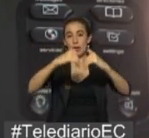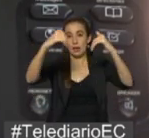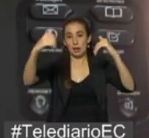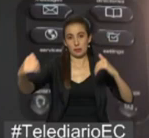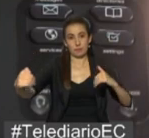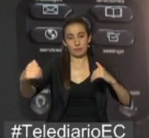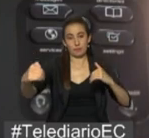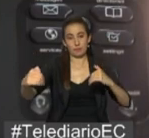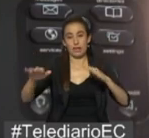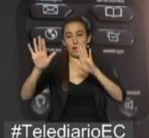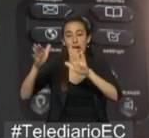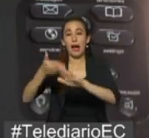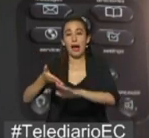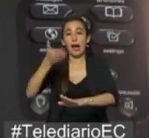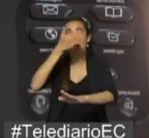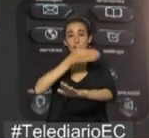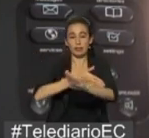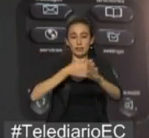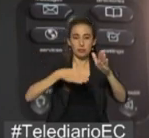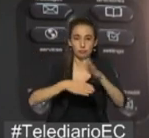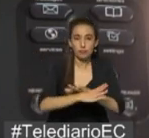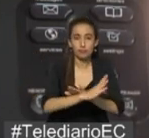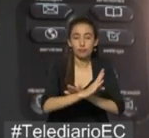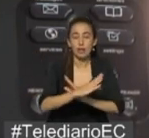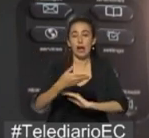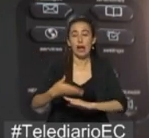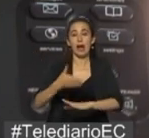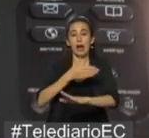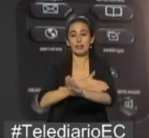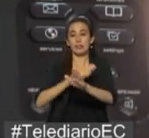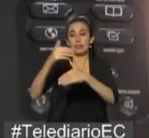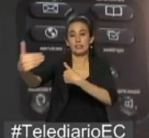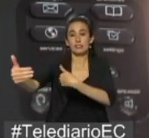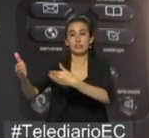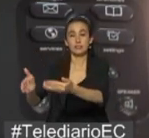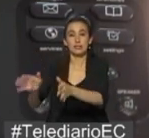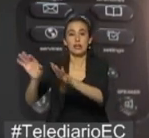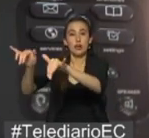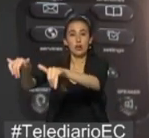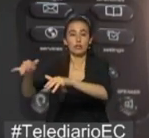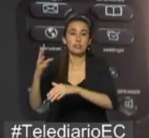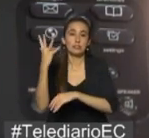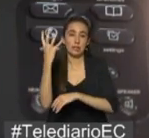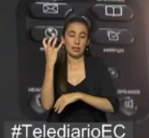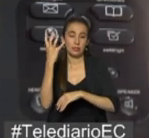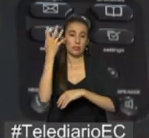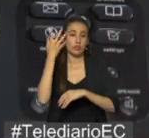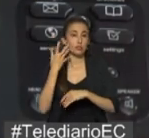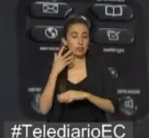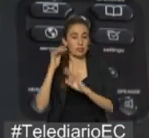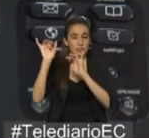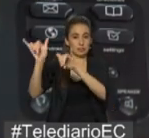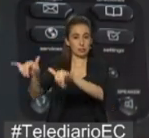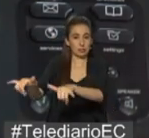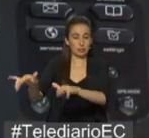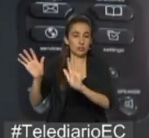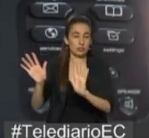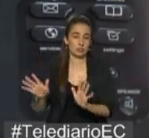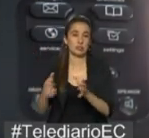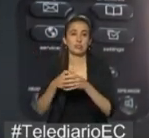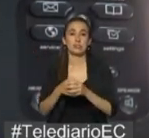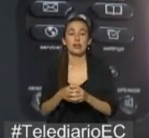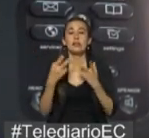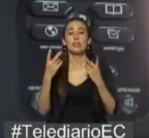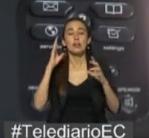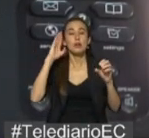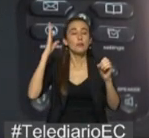días. Tendrán también test y controles de salud en alojamientos particularmente destinados al efecto. El propósito es, una